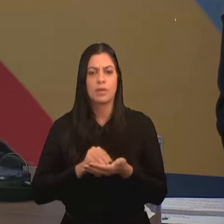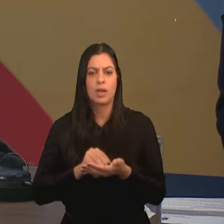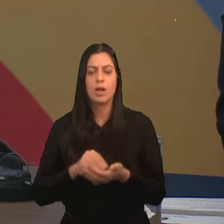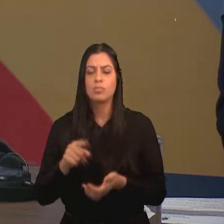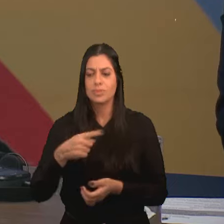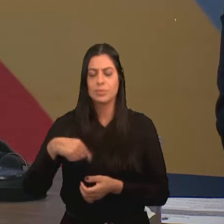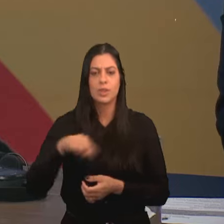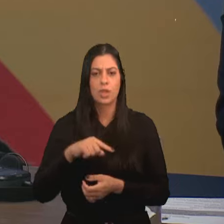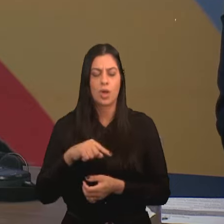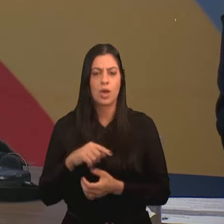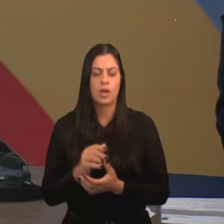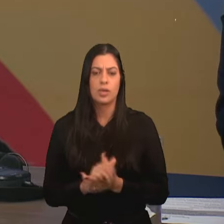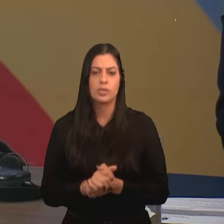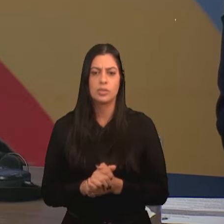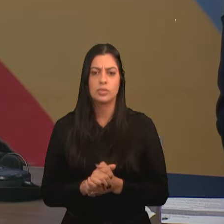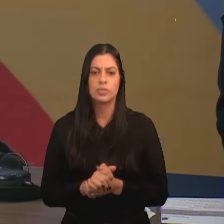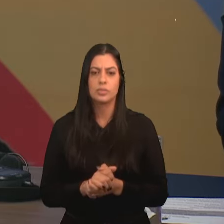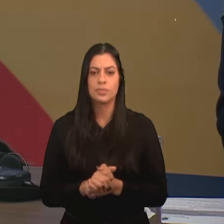artificial, falta para nosotros